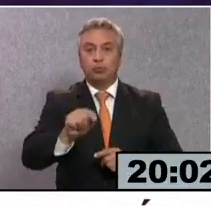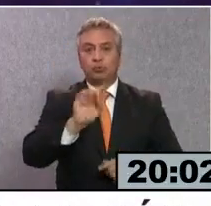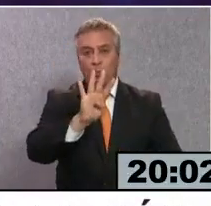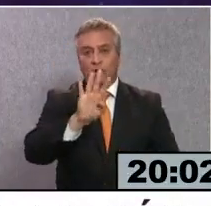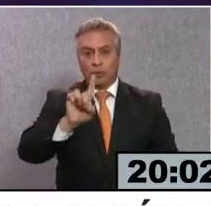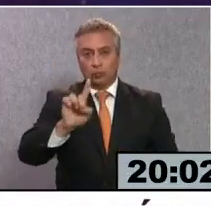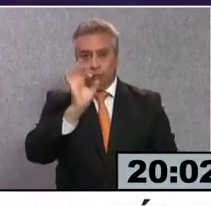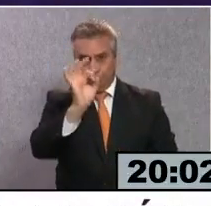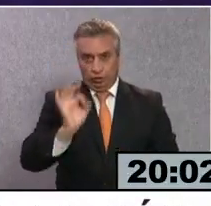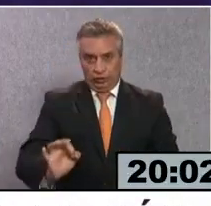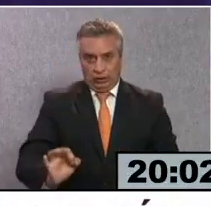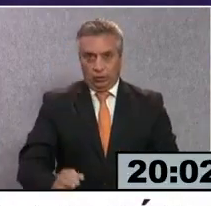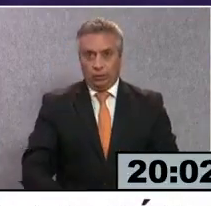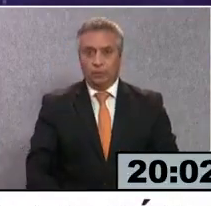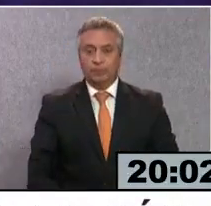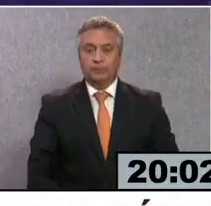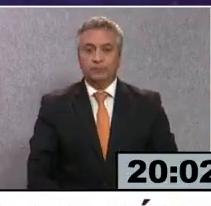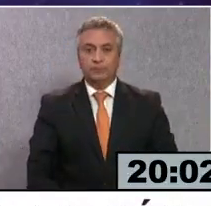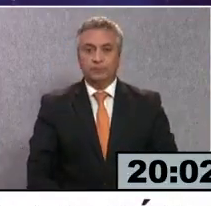13.41%.